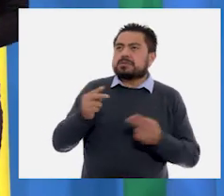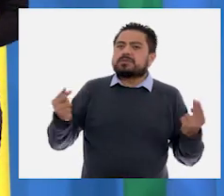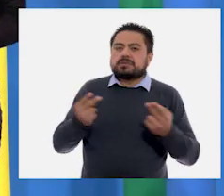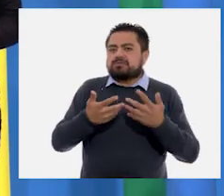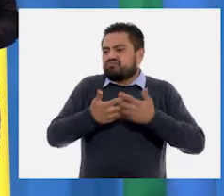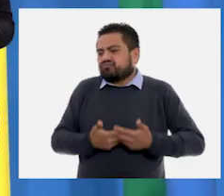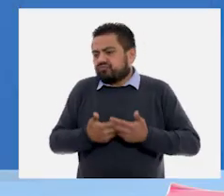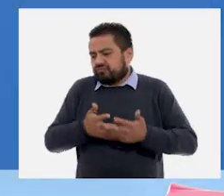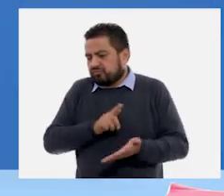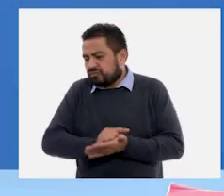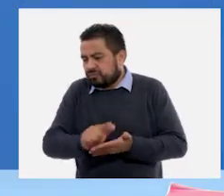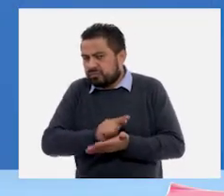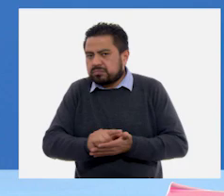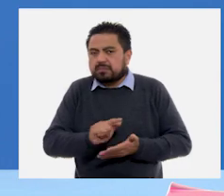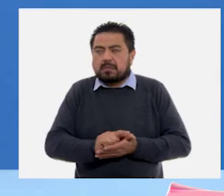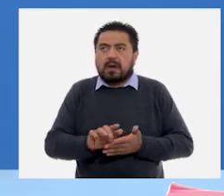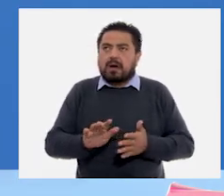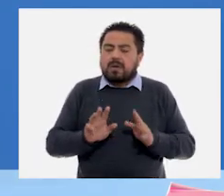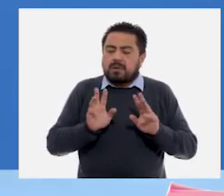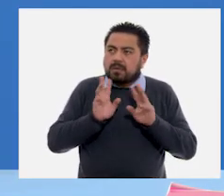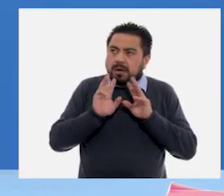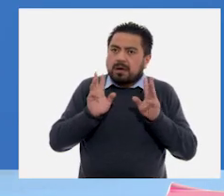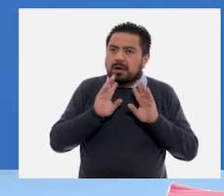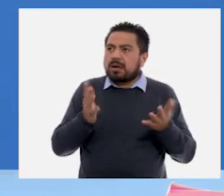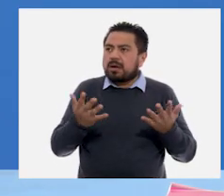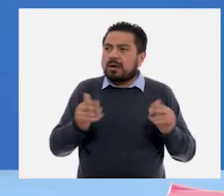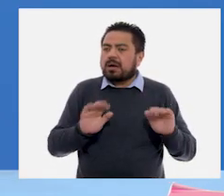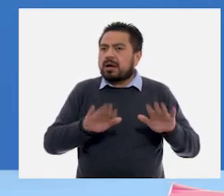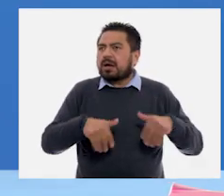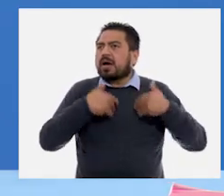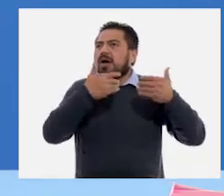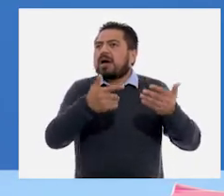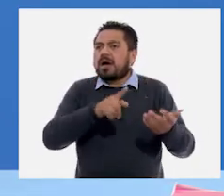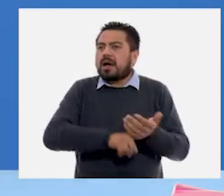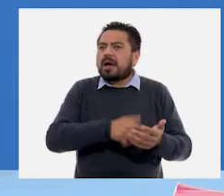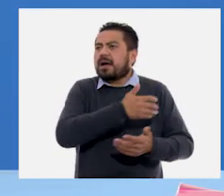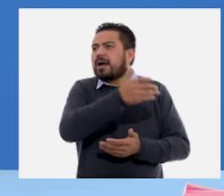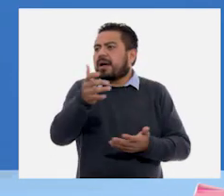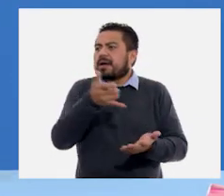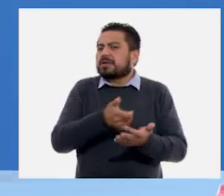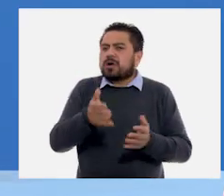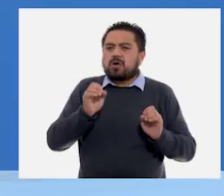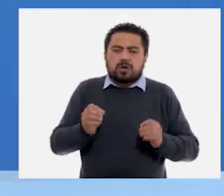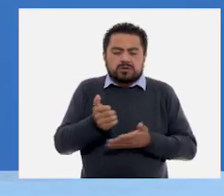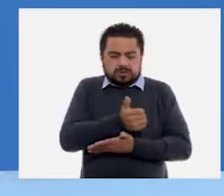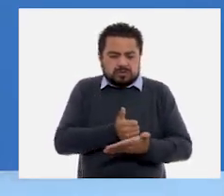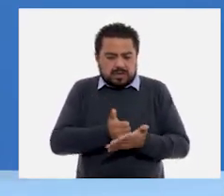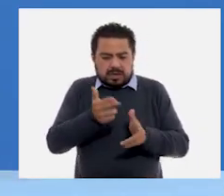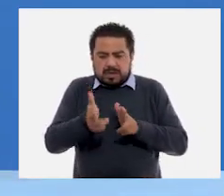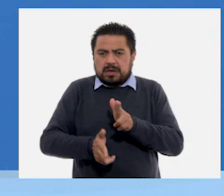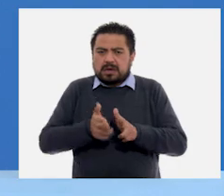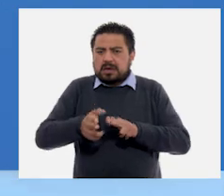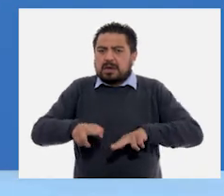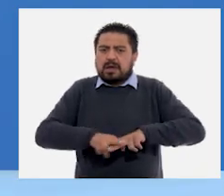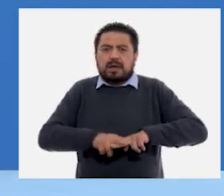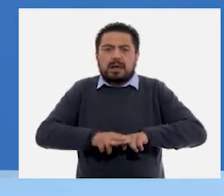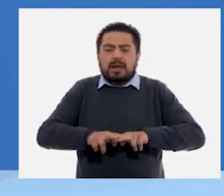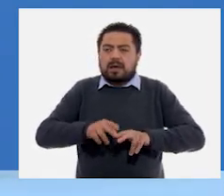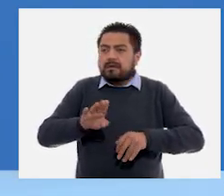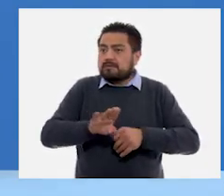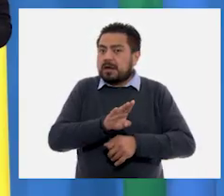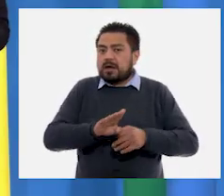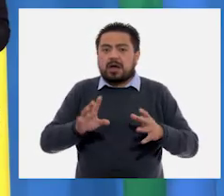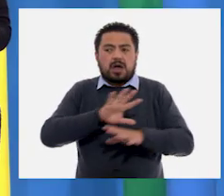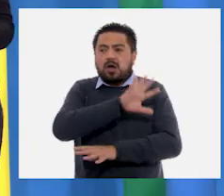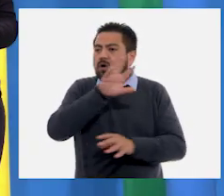necesitaban. Uy, vaya, entonces ya fuera en el campo o en la ciudad, el ferrocarril benefició a